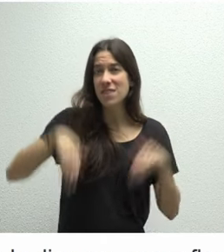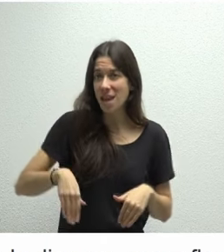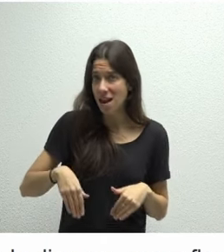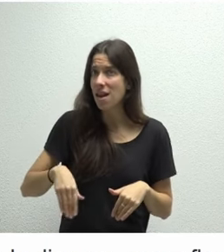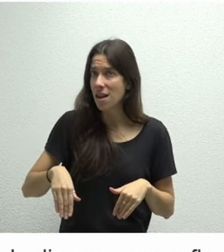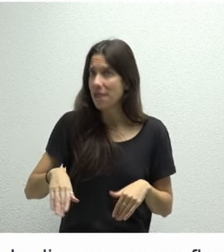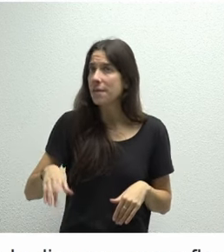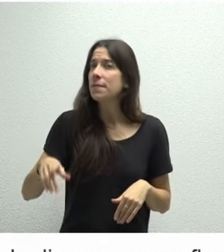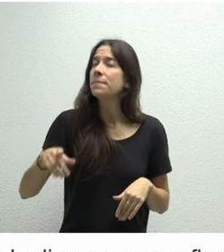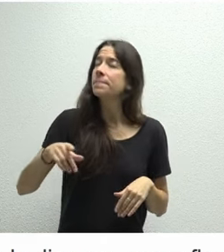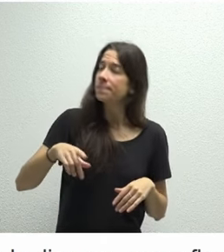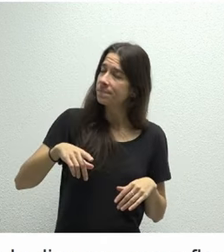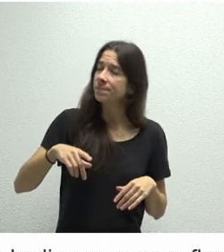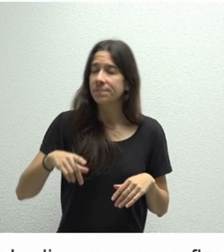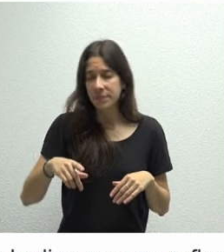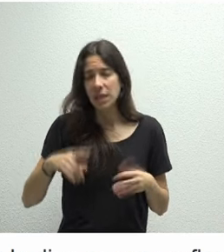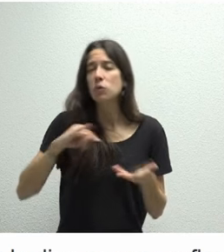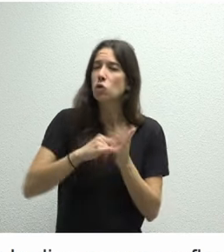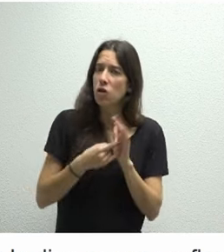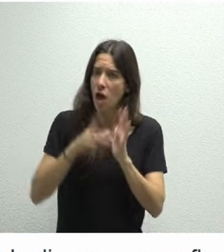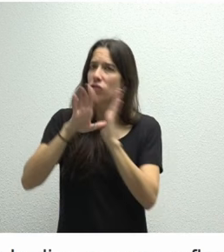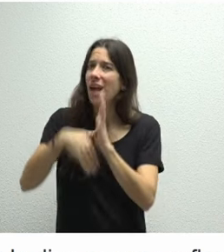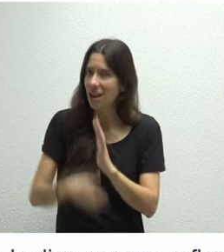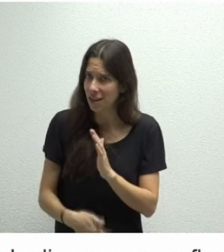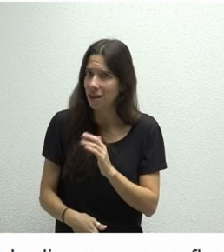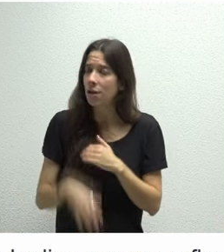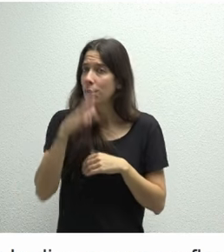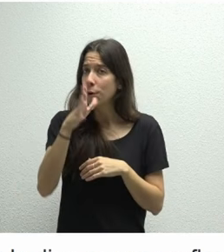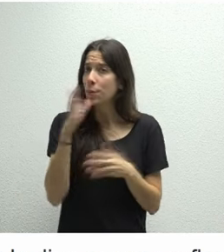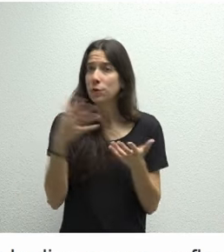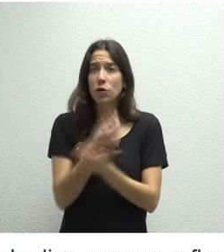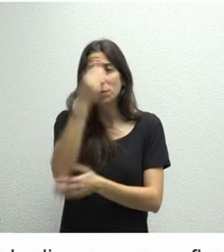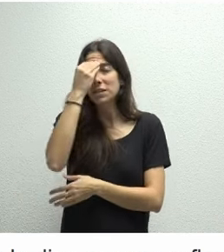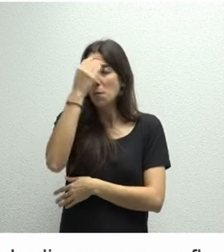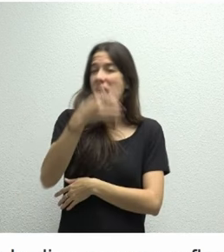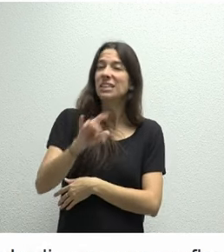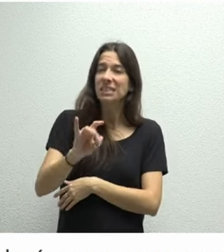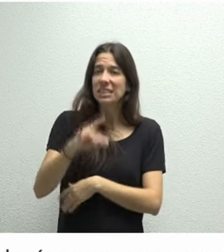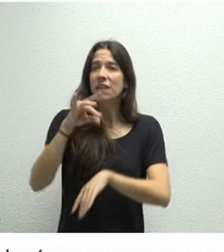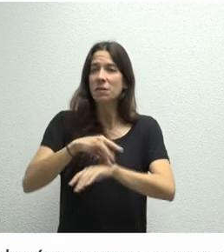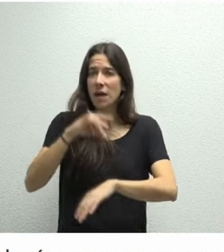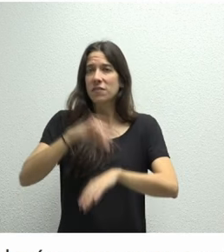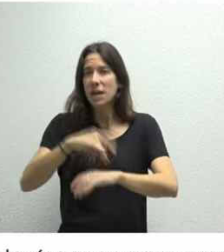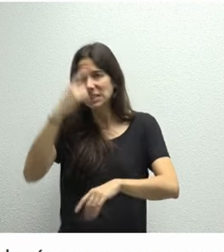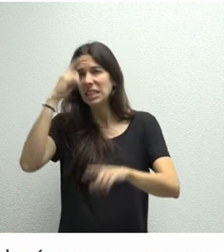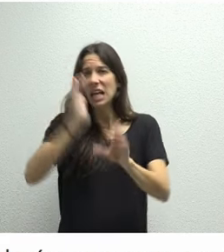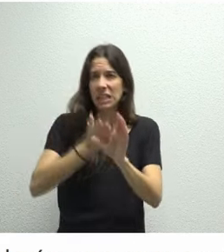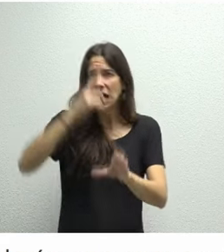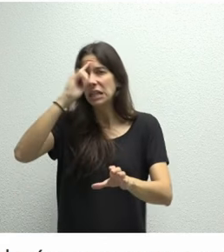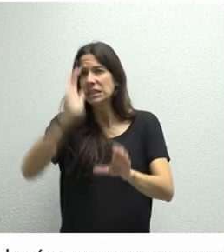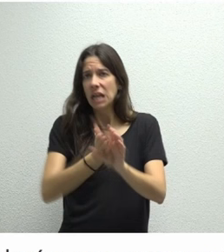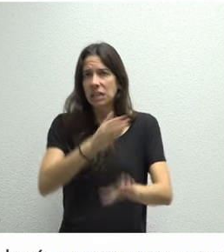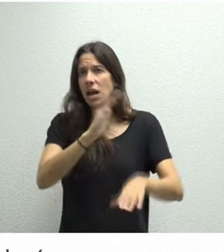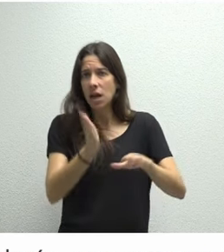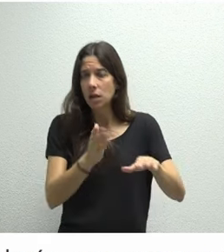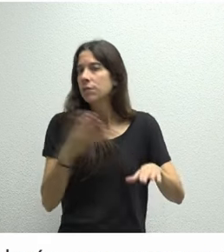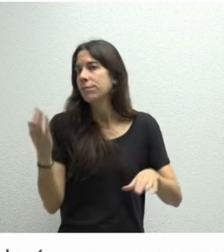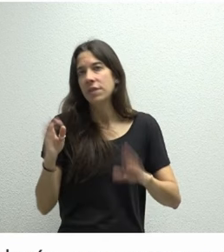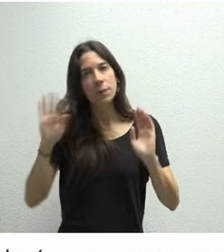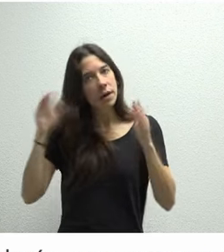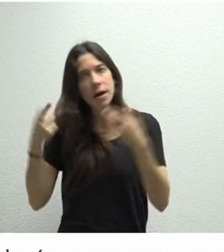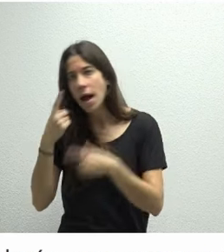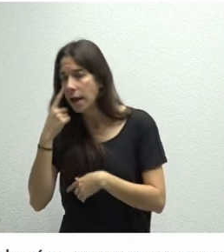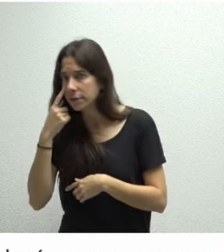llegado tarde vale Porque todo lo habíamos colocado en la enfermedad psiquiátrica hay que estar mucho más ojo avizor